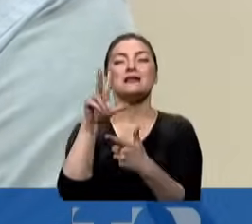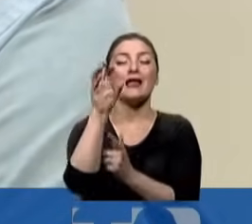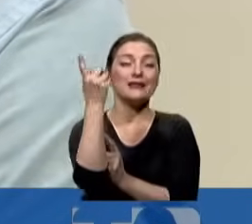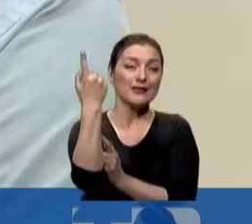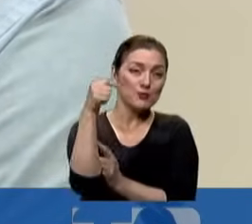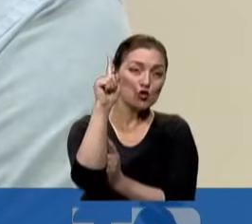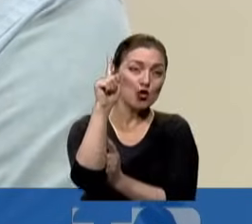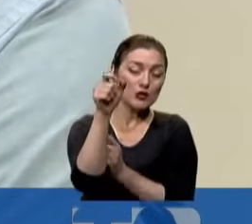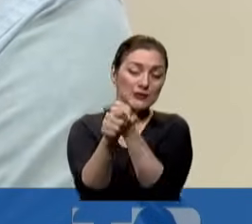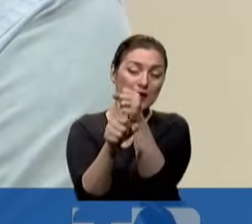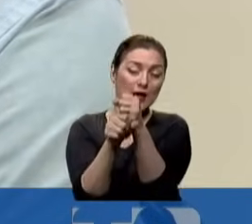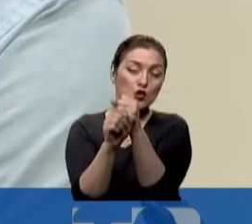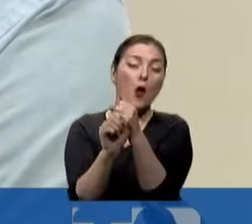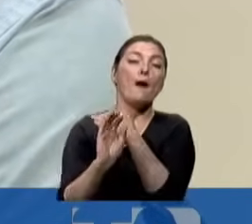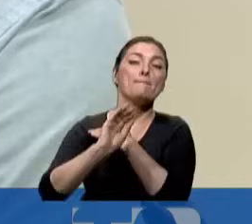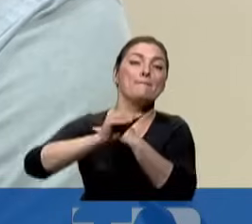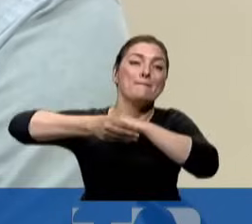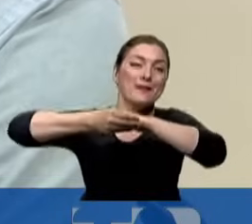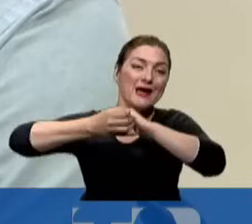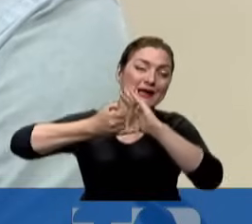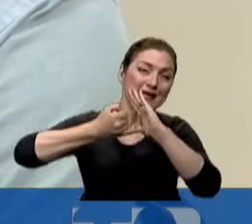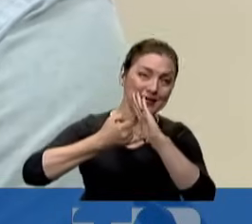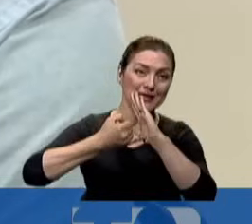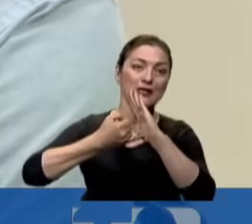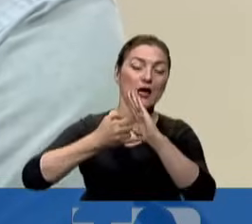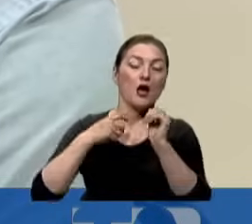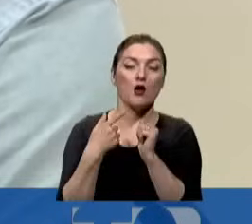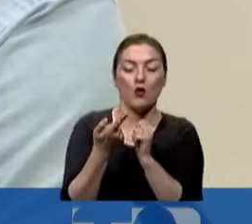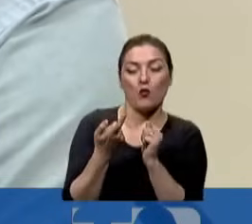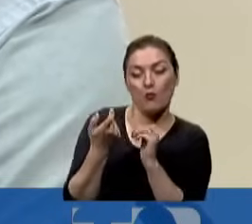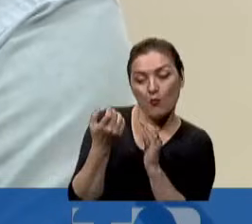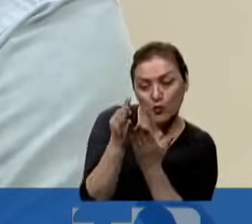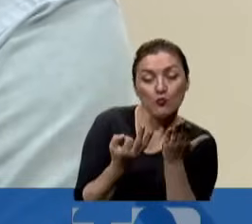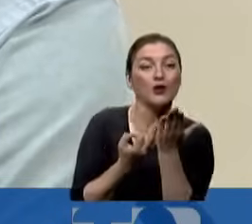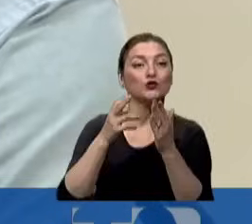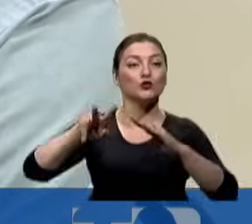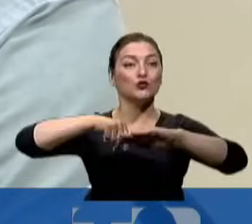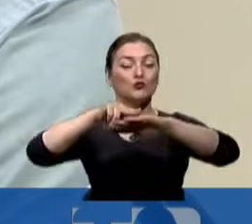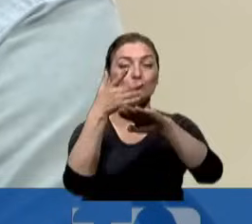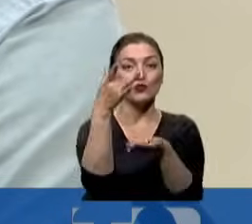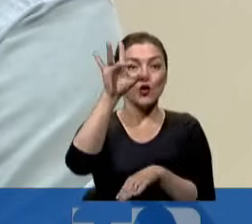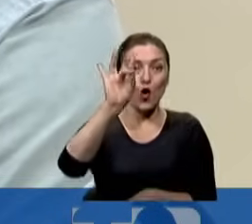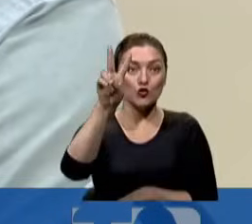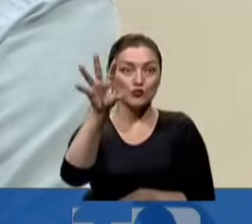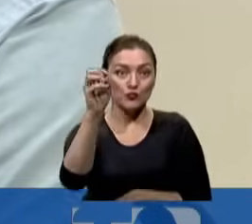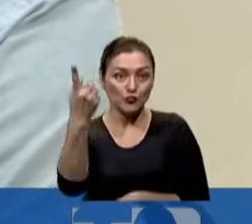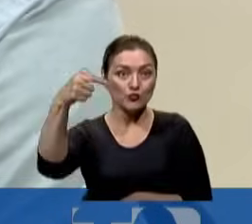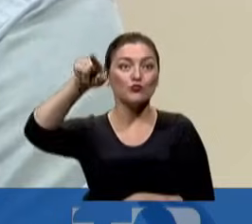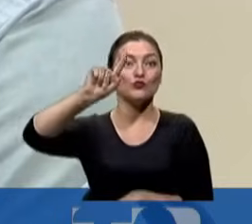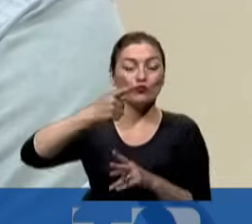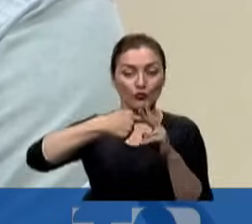IVA, pero solamente por operación, es decir, bajo el presupuesto normal de 18 o 20 millones de